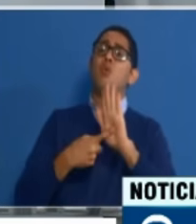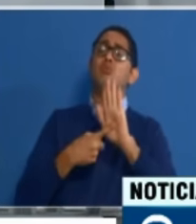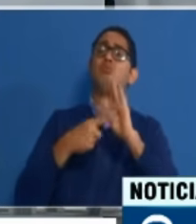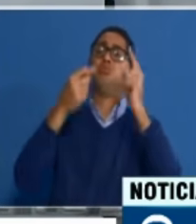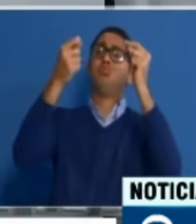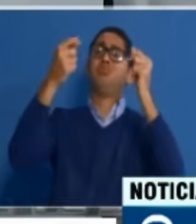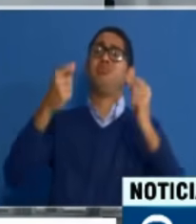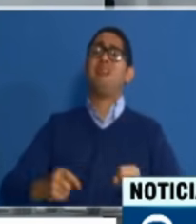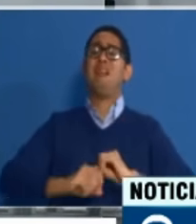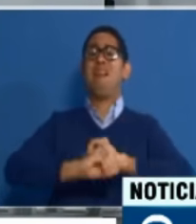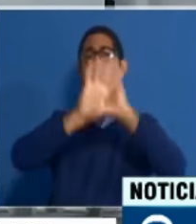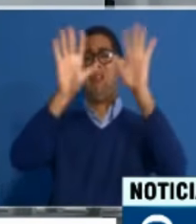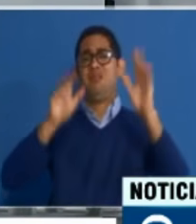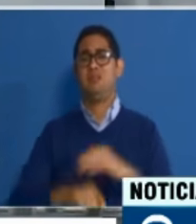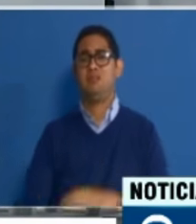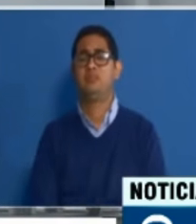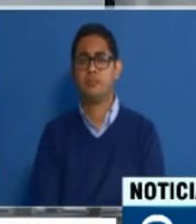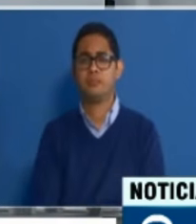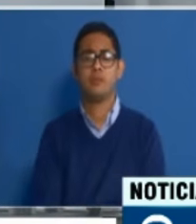Hoy a las 6 de la tarde,